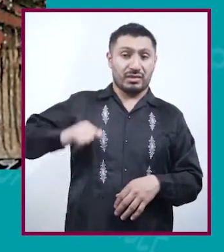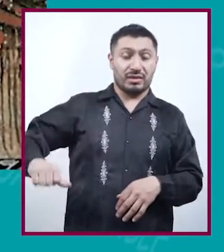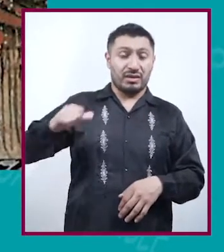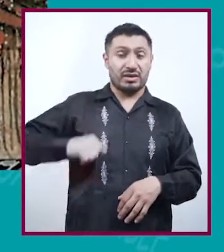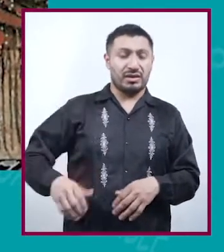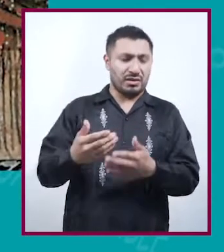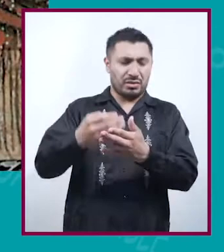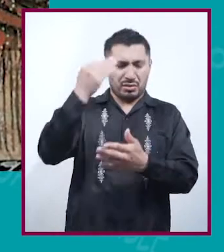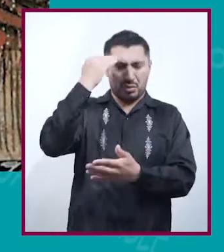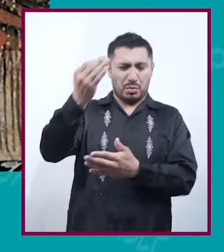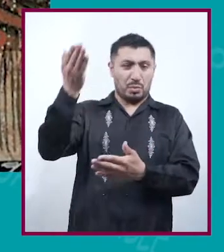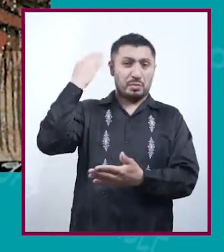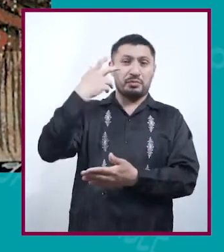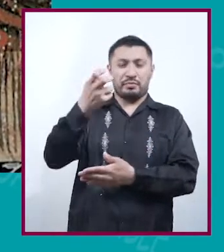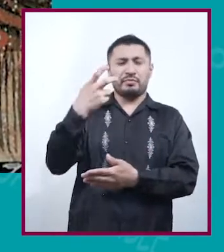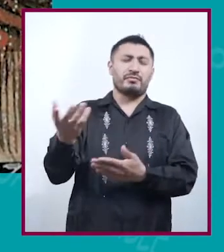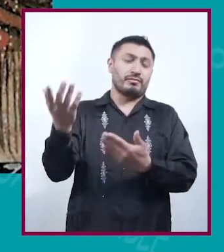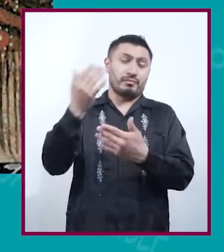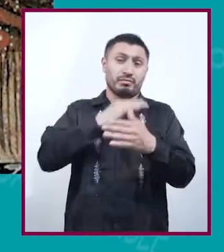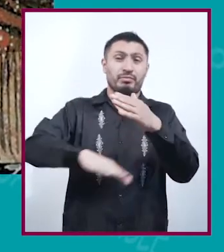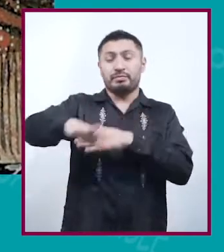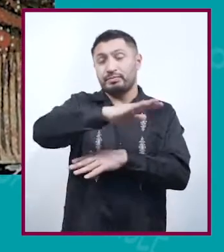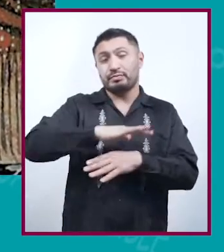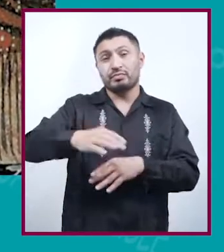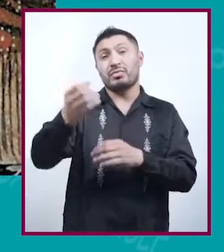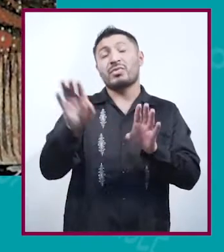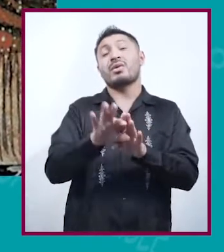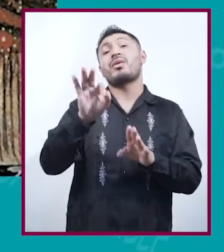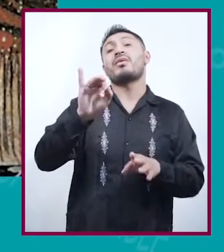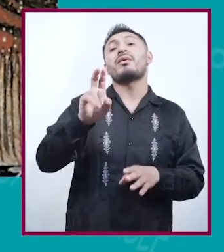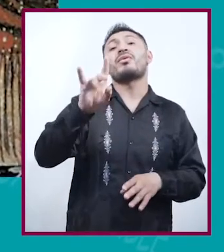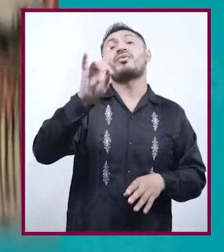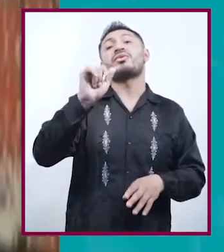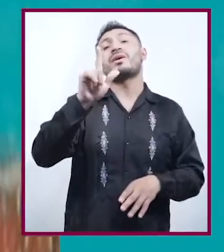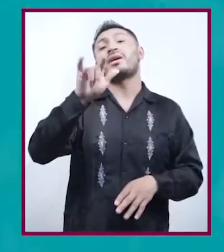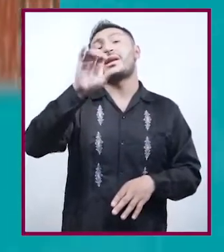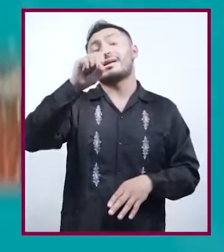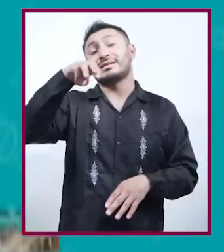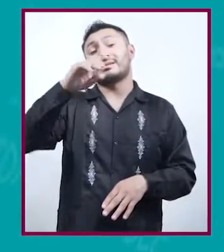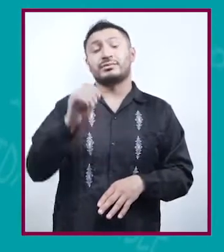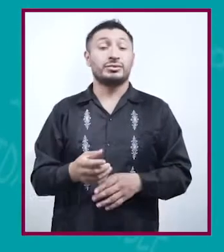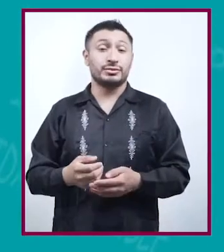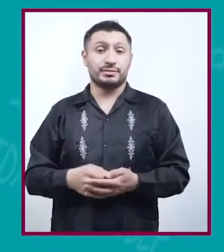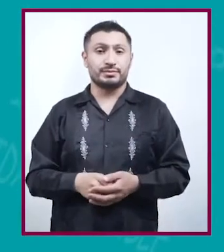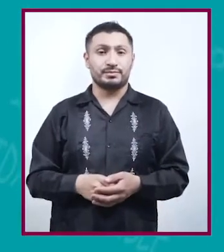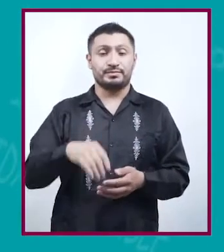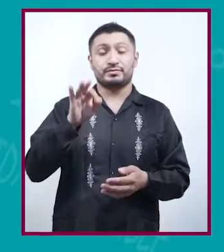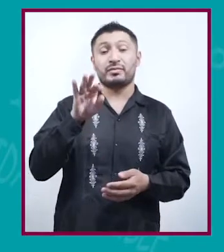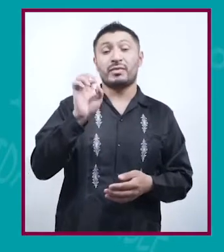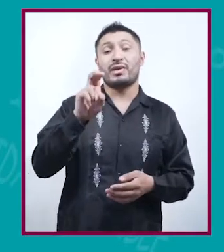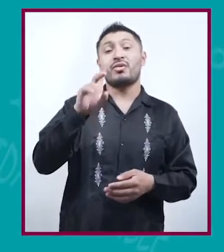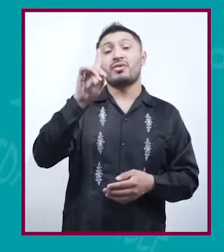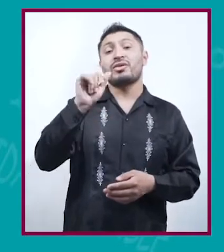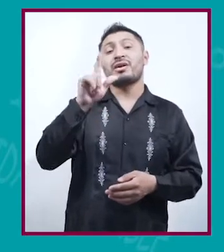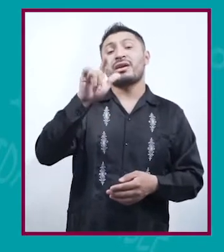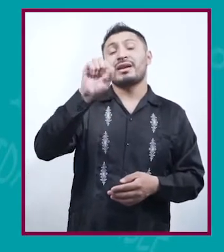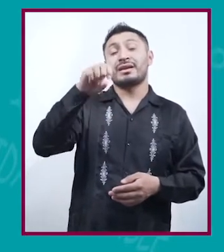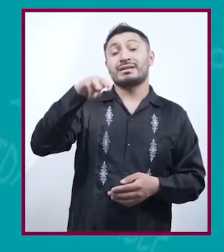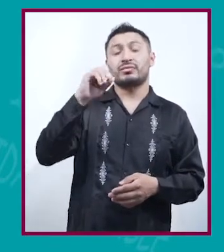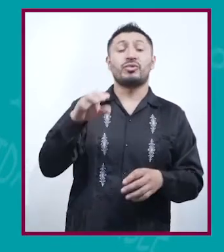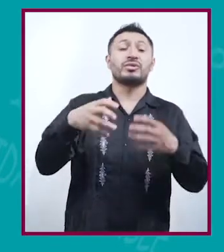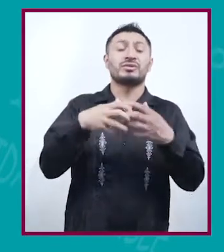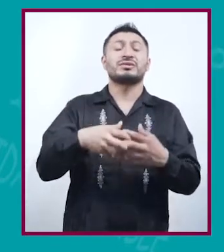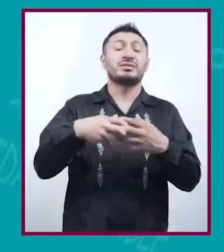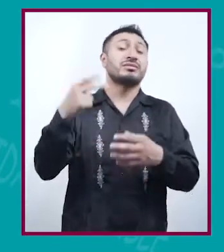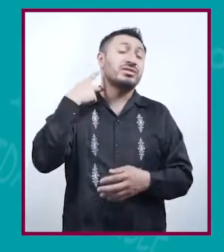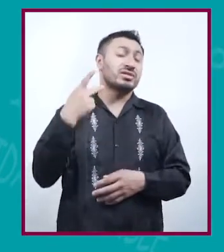de la Edad Media, esto es comprensible en una sociedad basada en el feudalismo, según veremos a continuación. El feudalismo